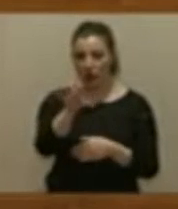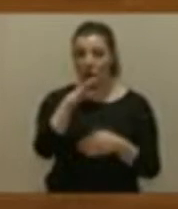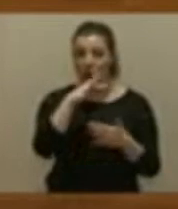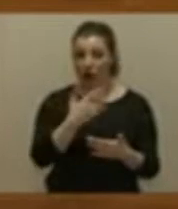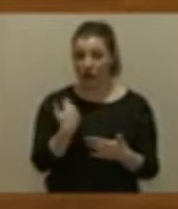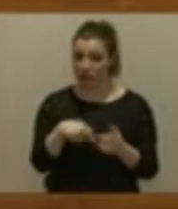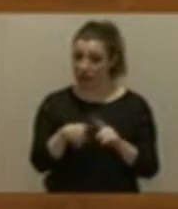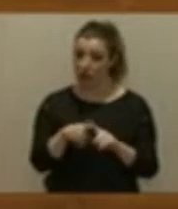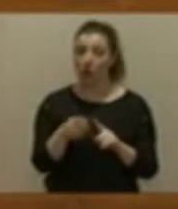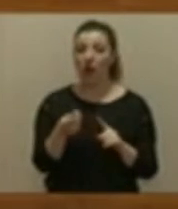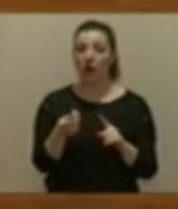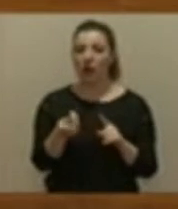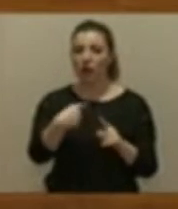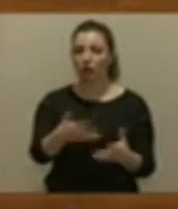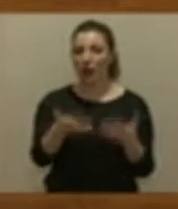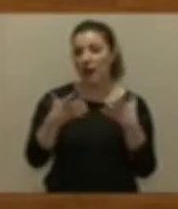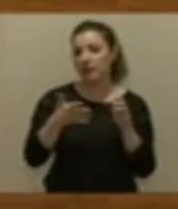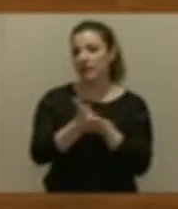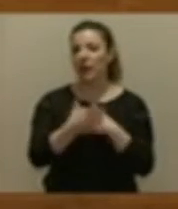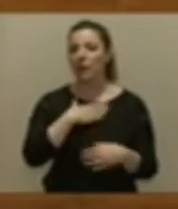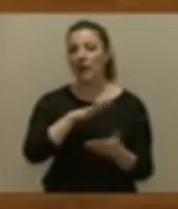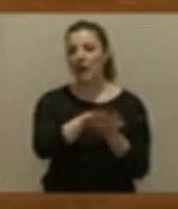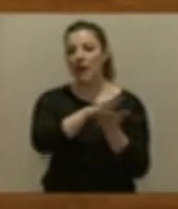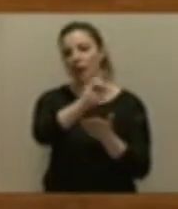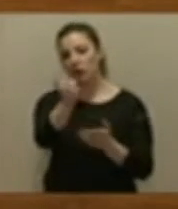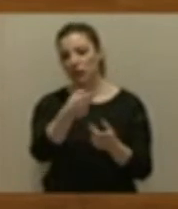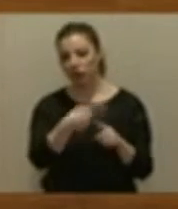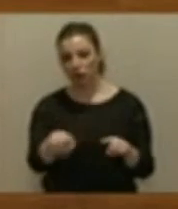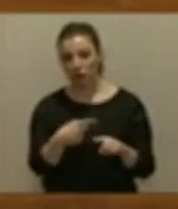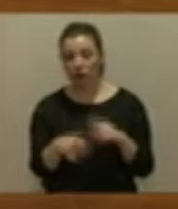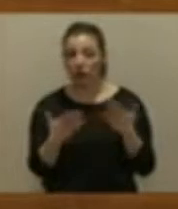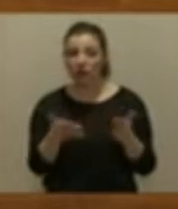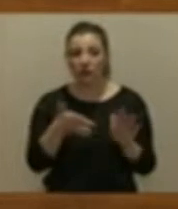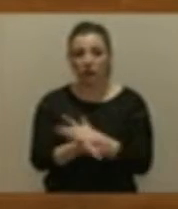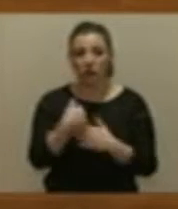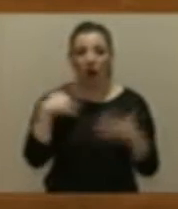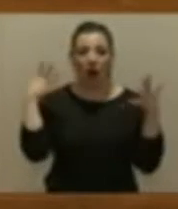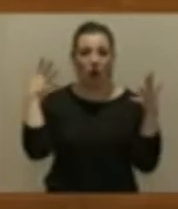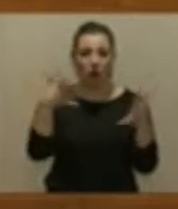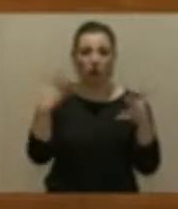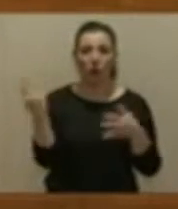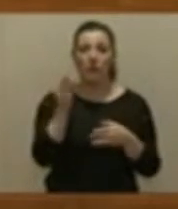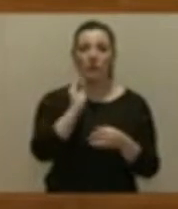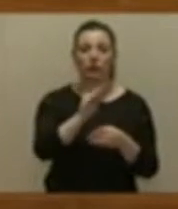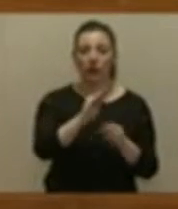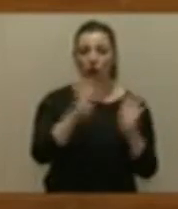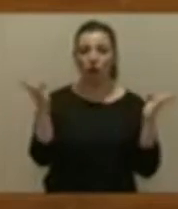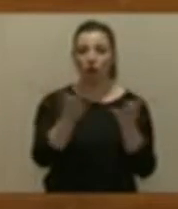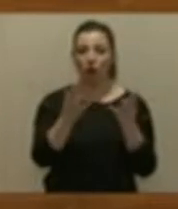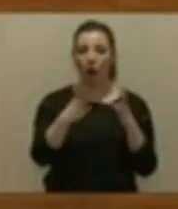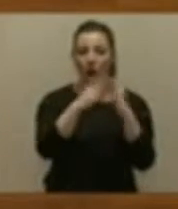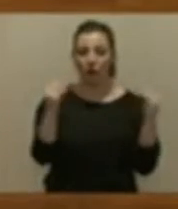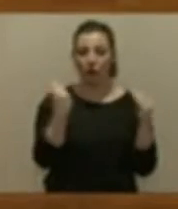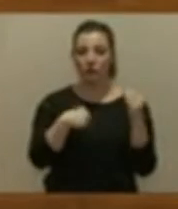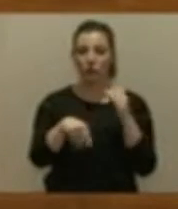suya, tendrán tiempo para hablar de otras cosas. Les recomiendo que le pregunten por el Consejo Andaluz de Urbanismo y Ordenación